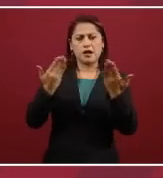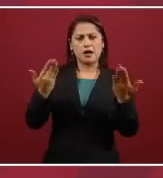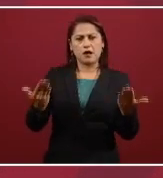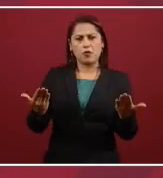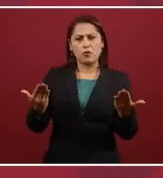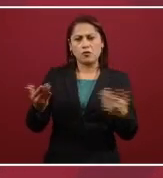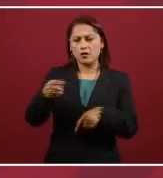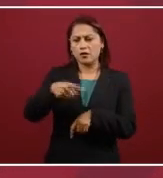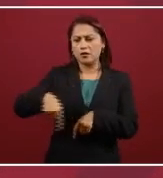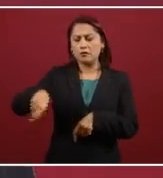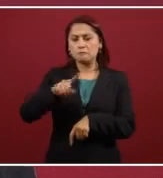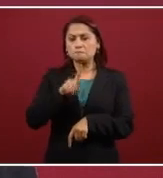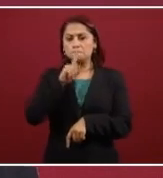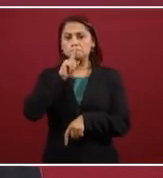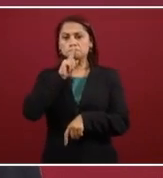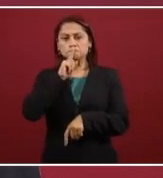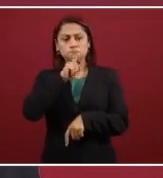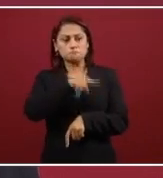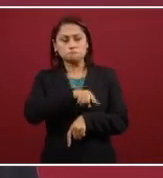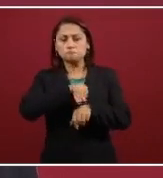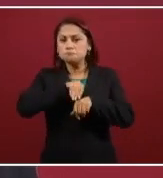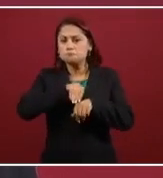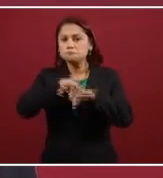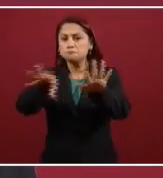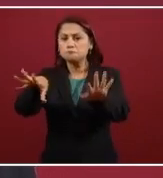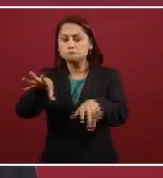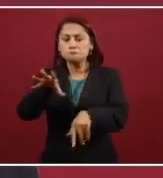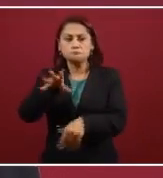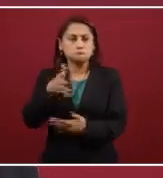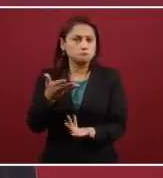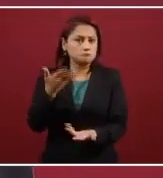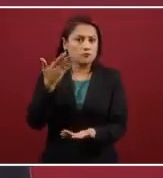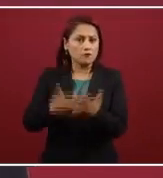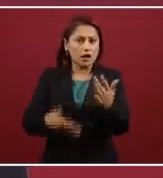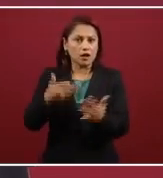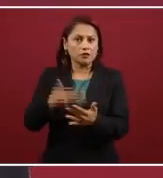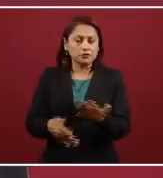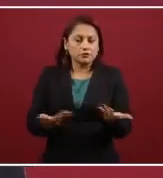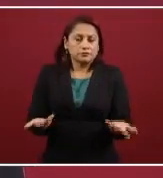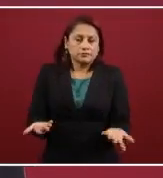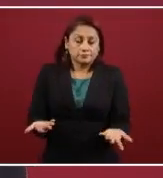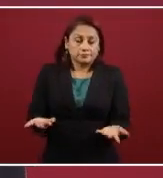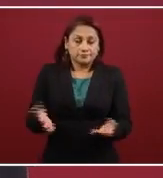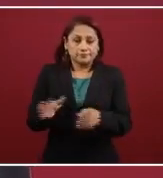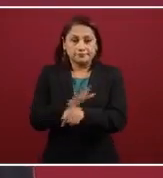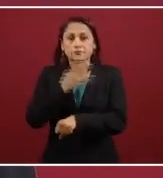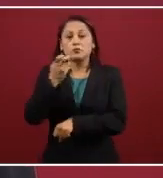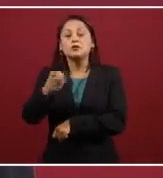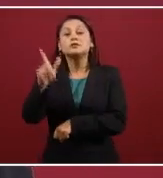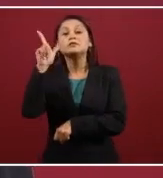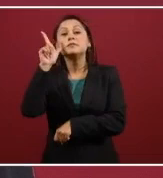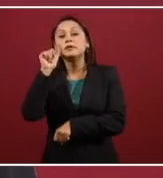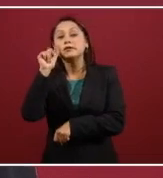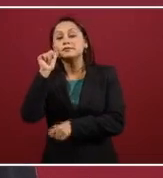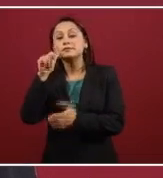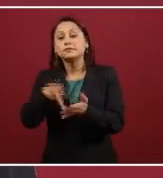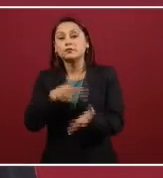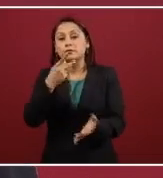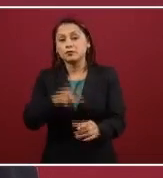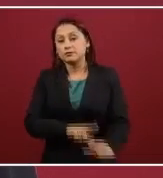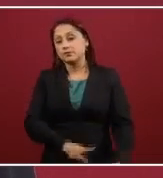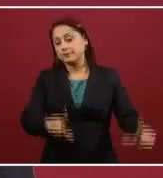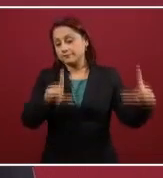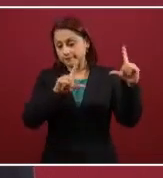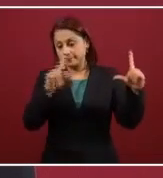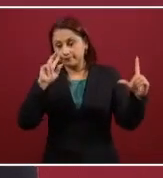dio a conocer lo suficiente. Entonces, por eso vamos a repetirlo.